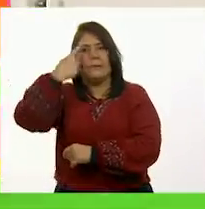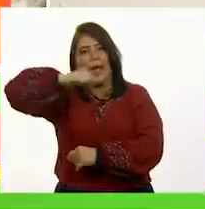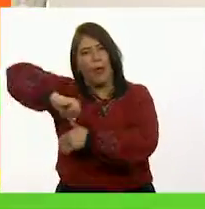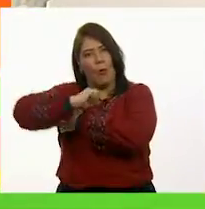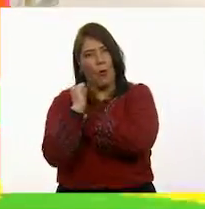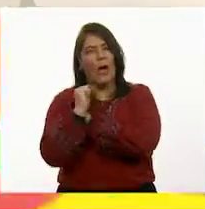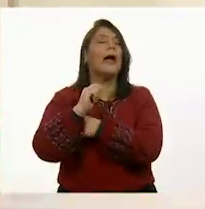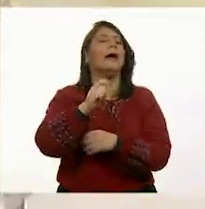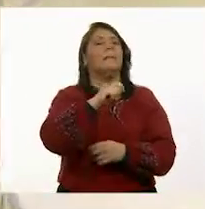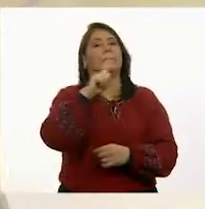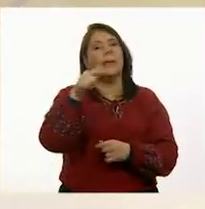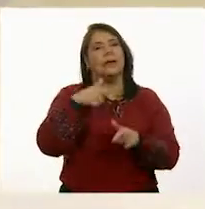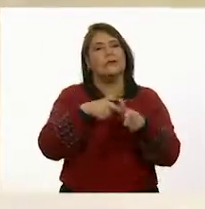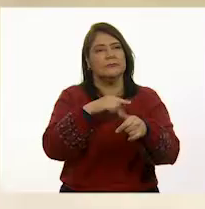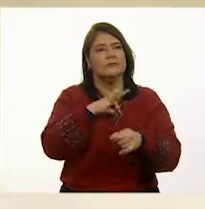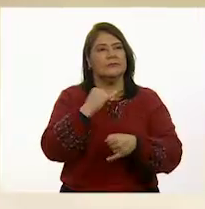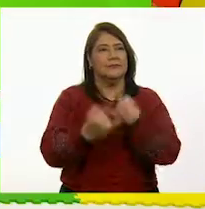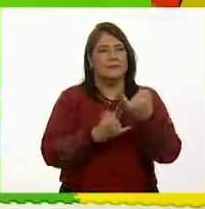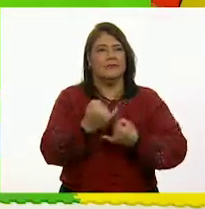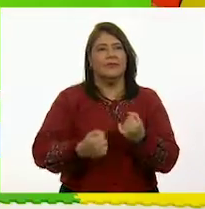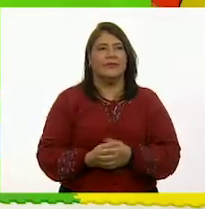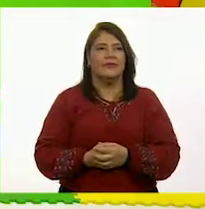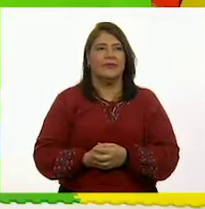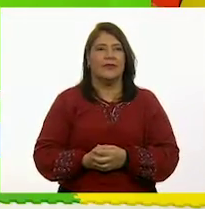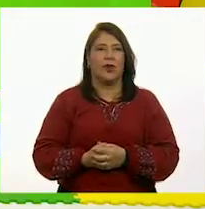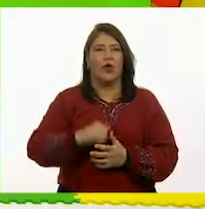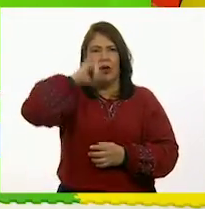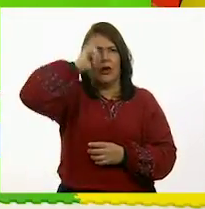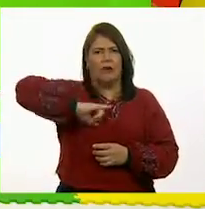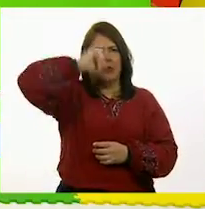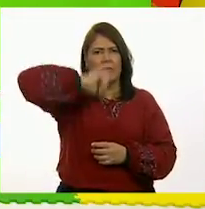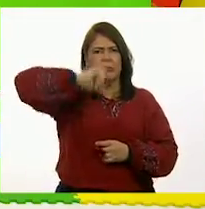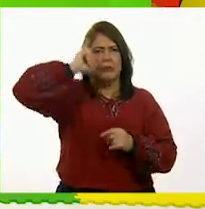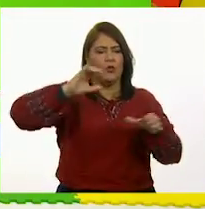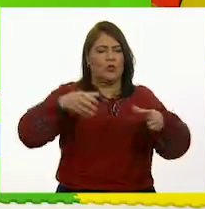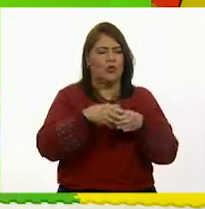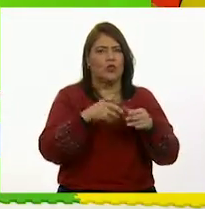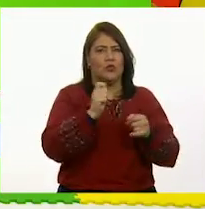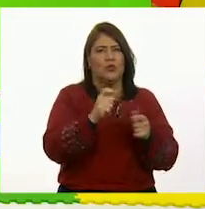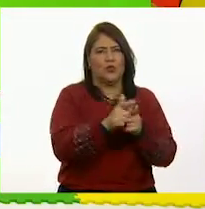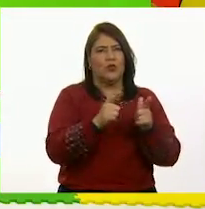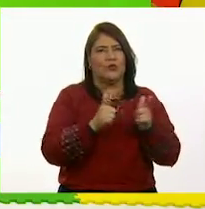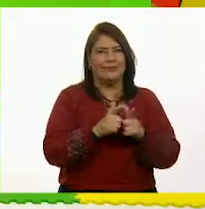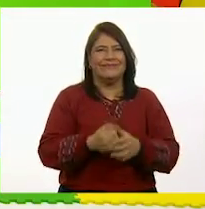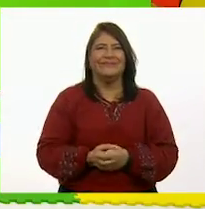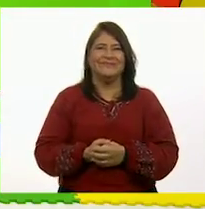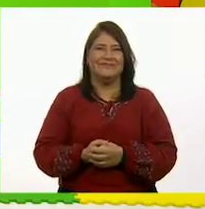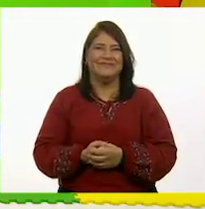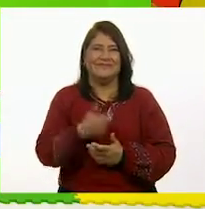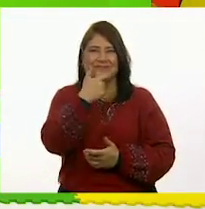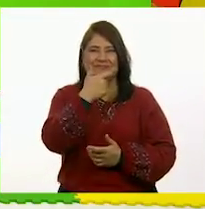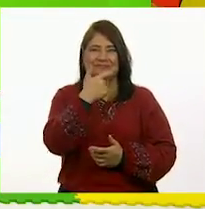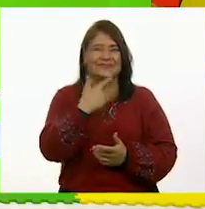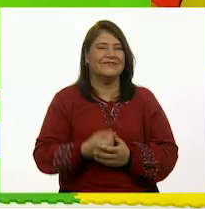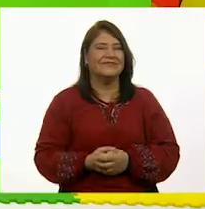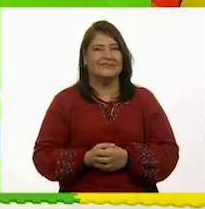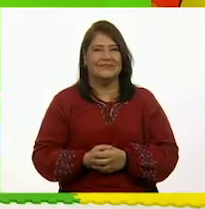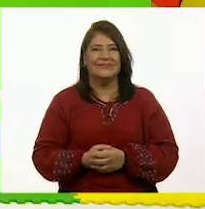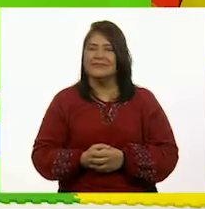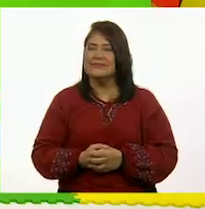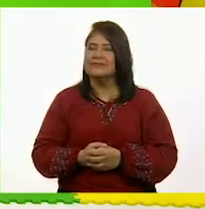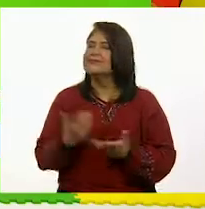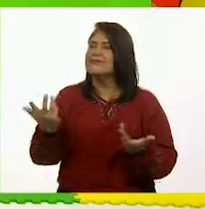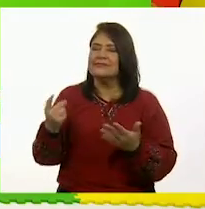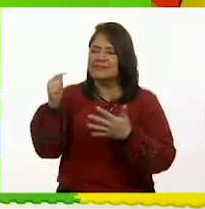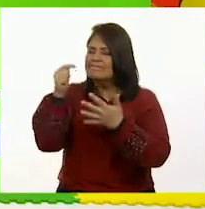jugar. Jefe de la tribu. Jefe de la tribu. Jefe de la tribu. Muy bien. ¿Qué